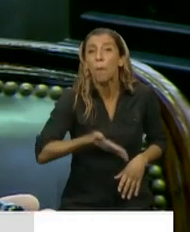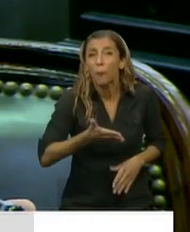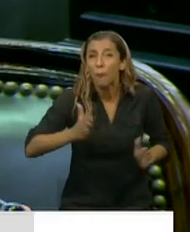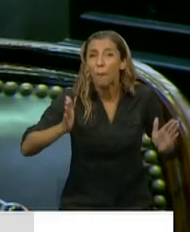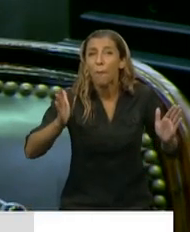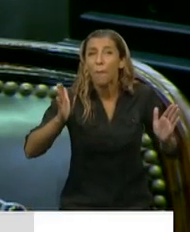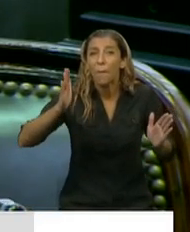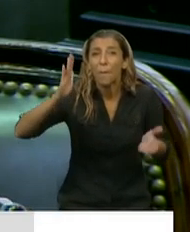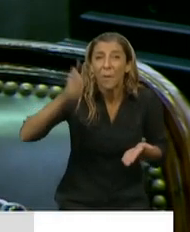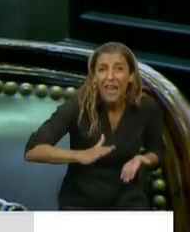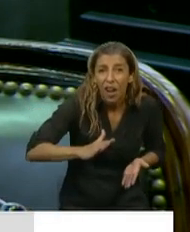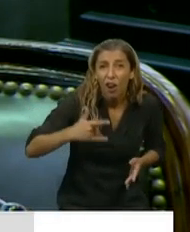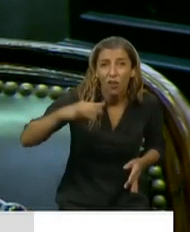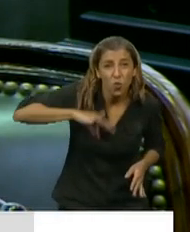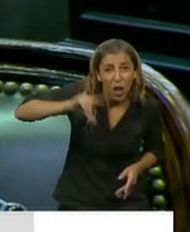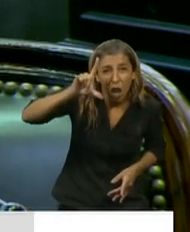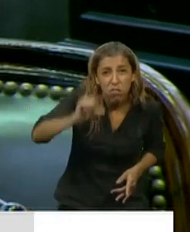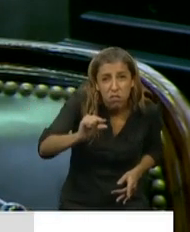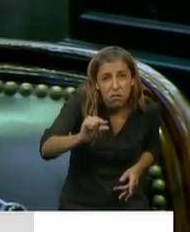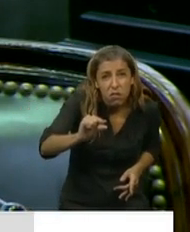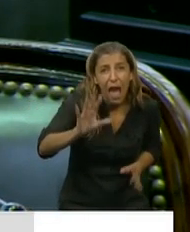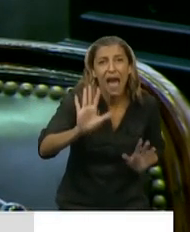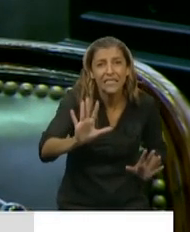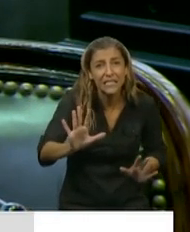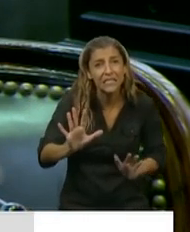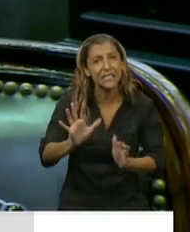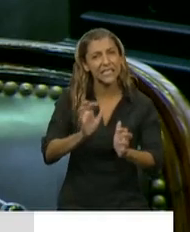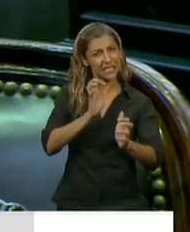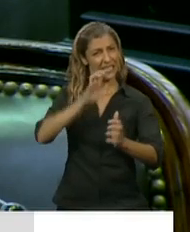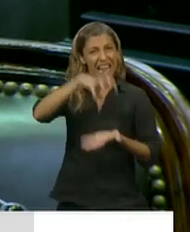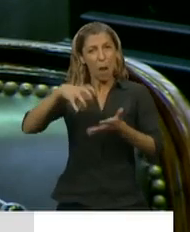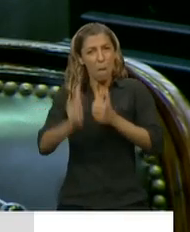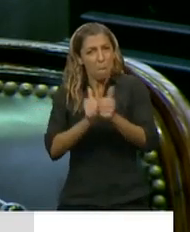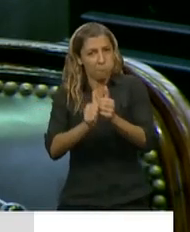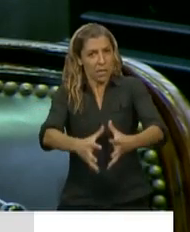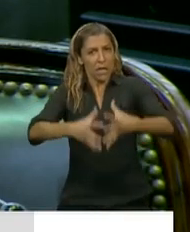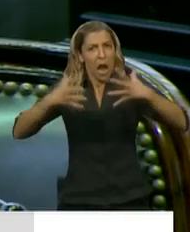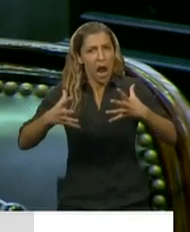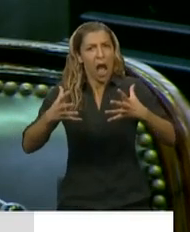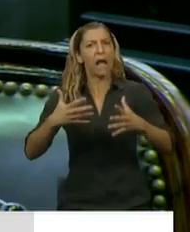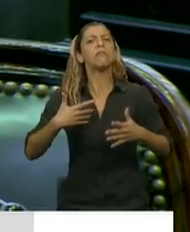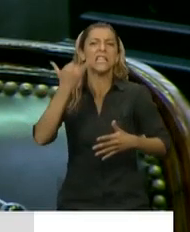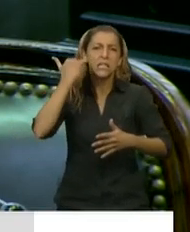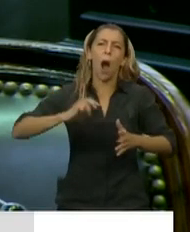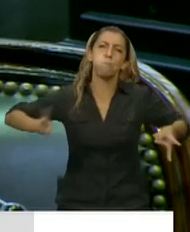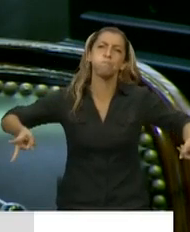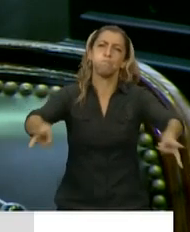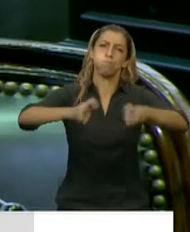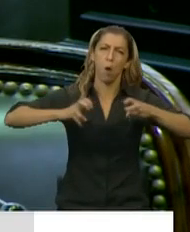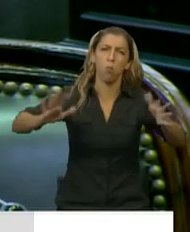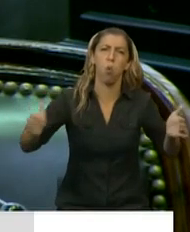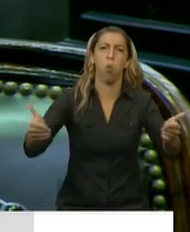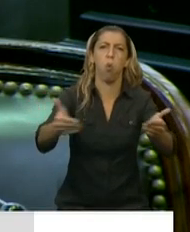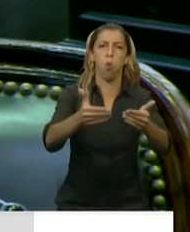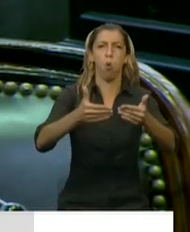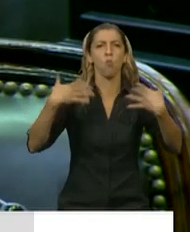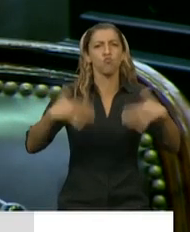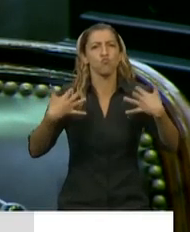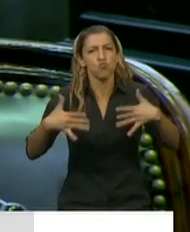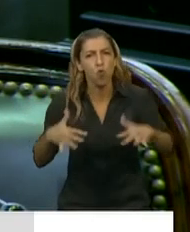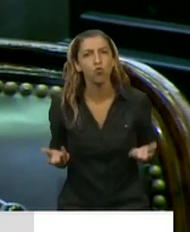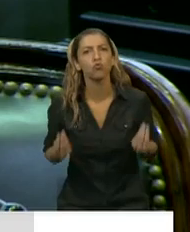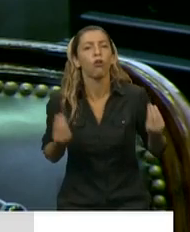El presidente Alberto Fernández dijo que el acuerdo entre la UIA y la CGT para bajarle el